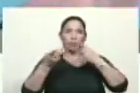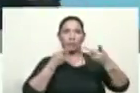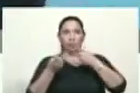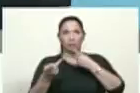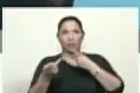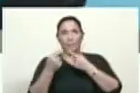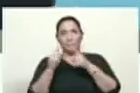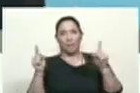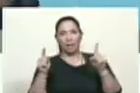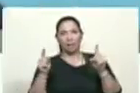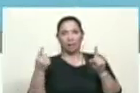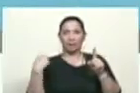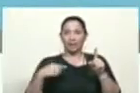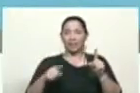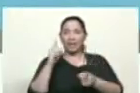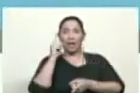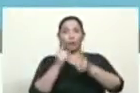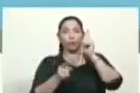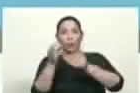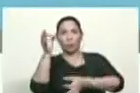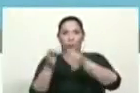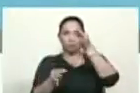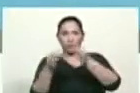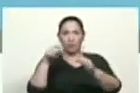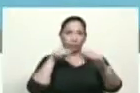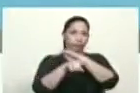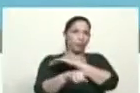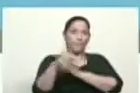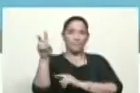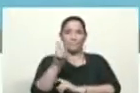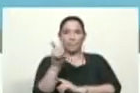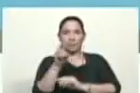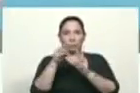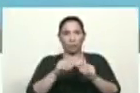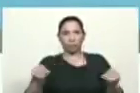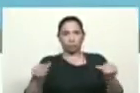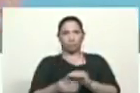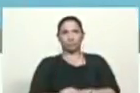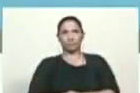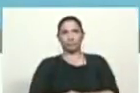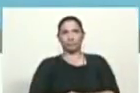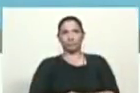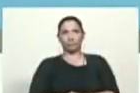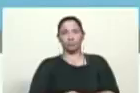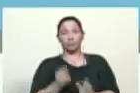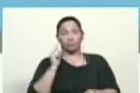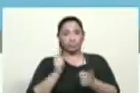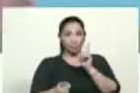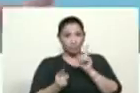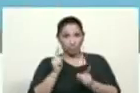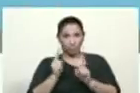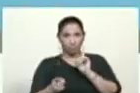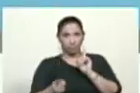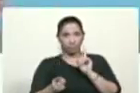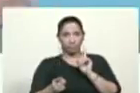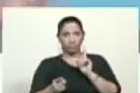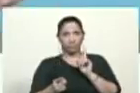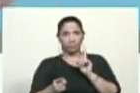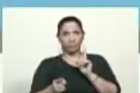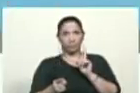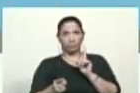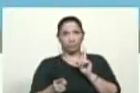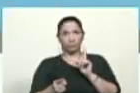para tener alguna justificación y entrar en territorio venezolano. Bueno, a pesar de esa,